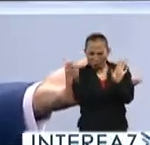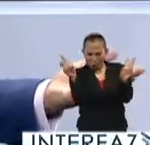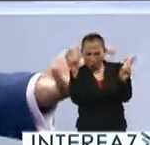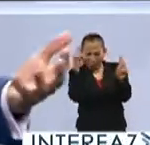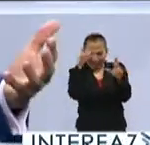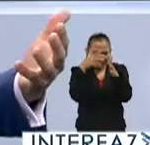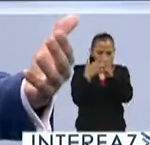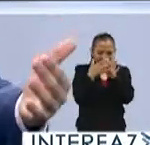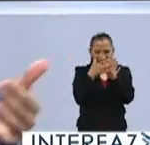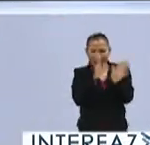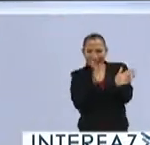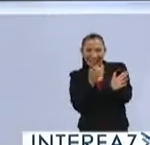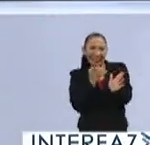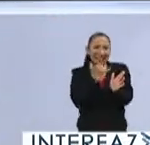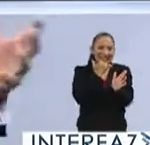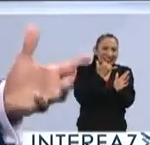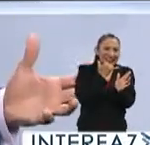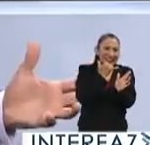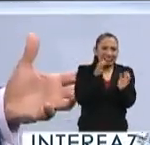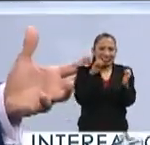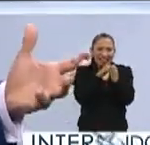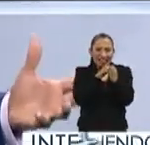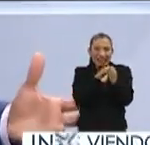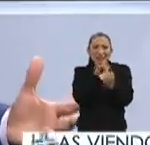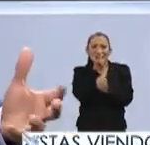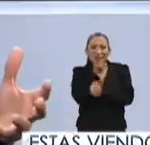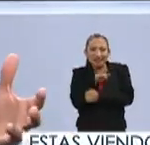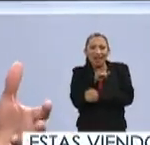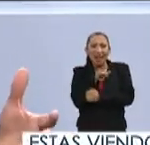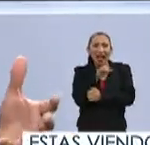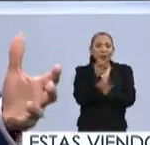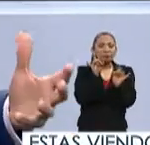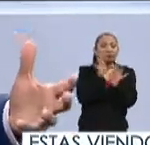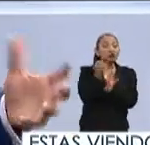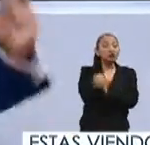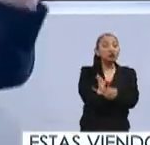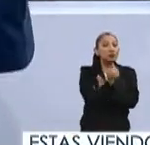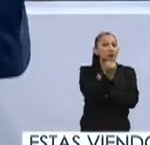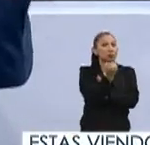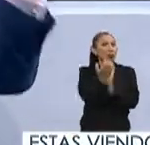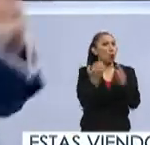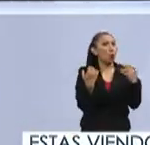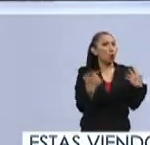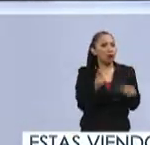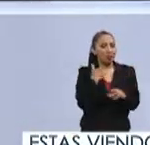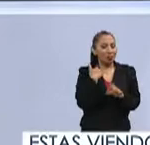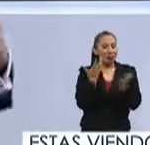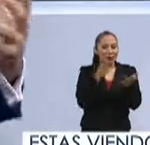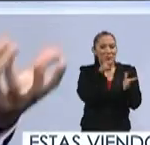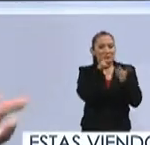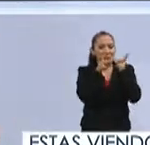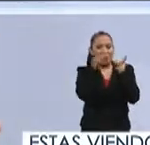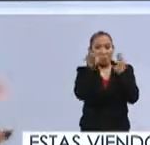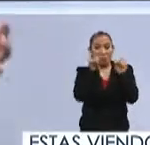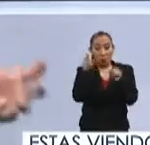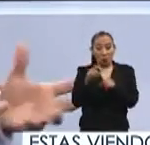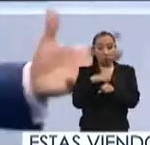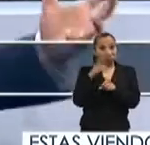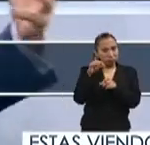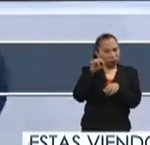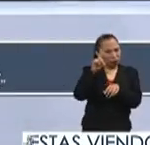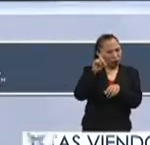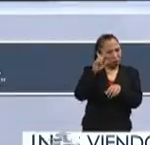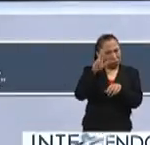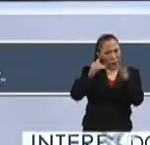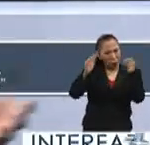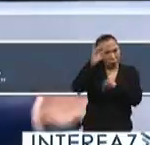compleja, engaño, mentira, azar, juega con términos muy sustanciales, ¿no? Por eso a mí me mantiene que un doctor de física